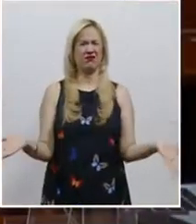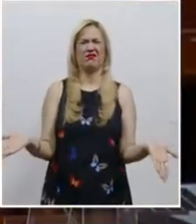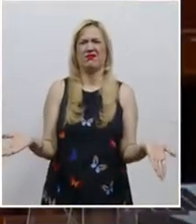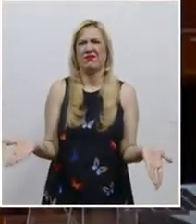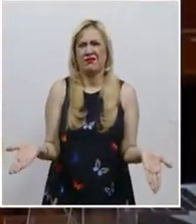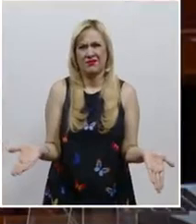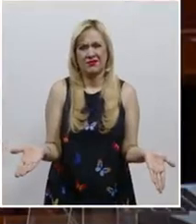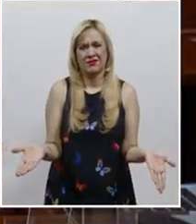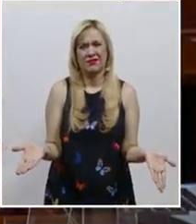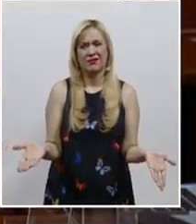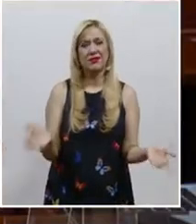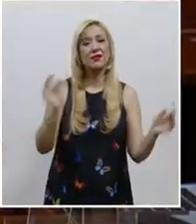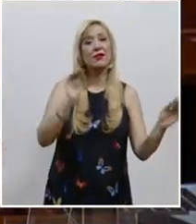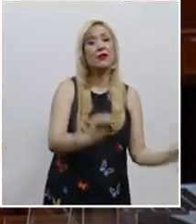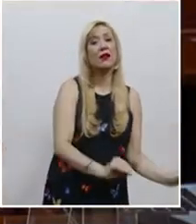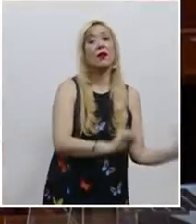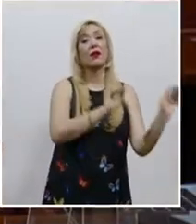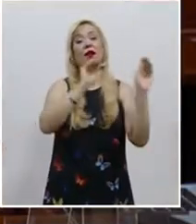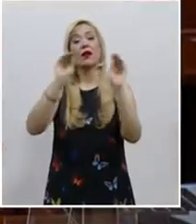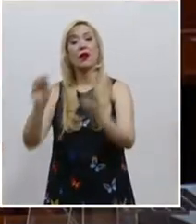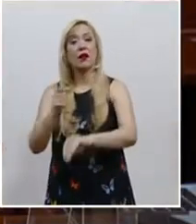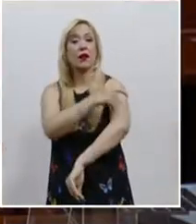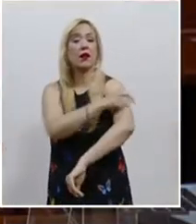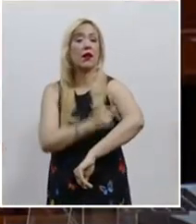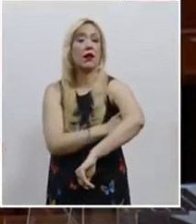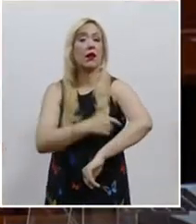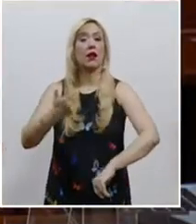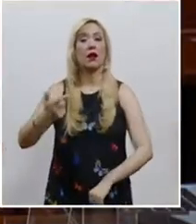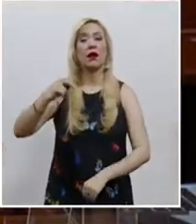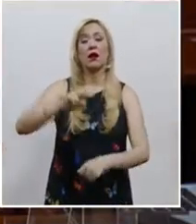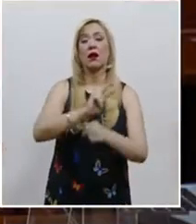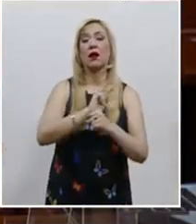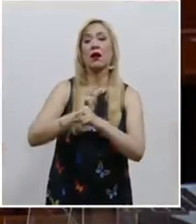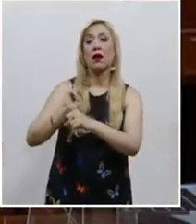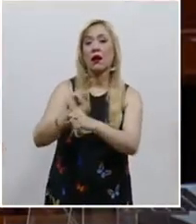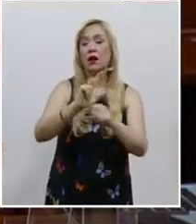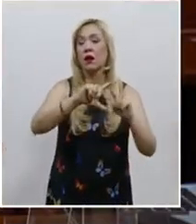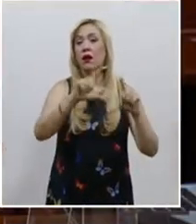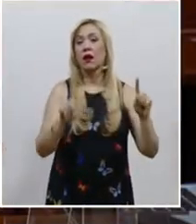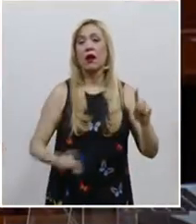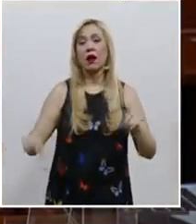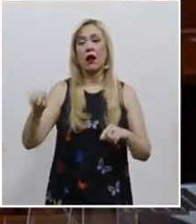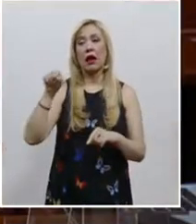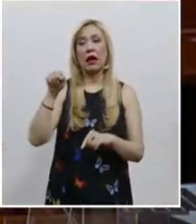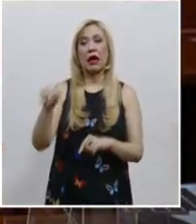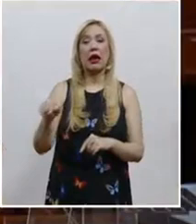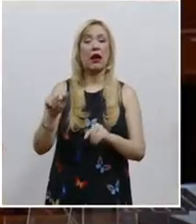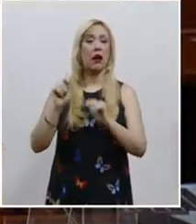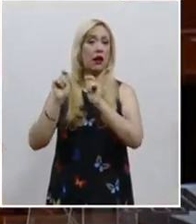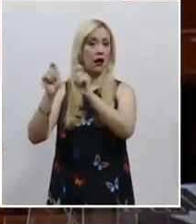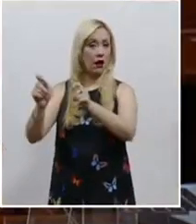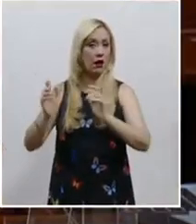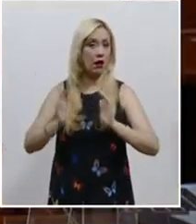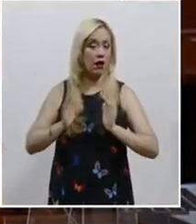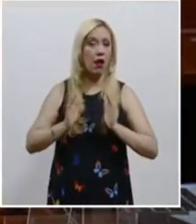Transfirió la Guardia Nacional a la Secretaría de la Defensa, que antes tenía a su cargo